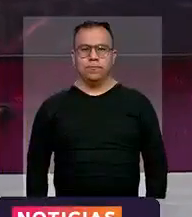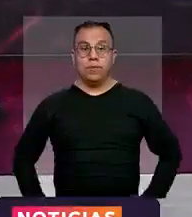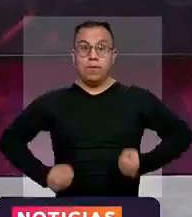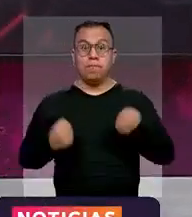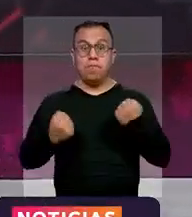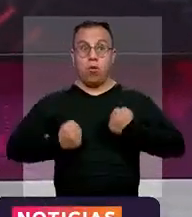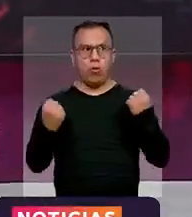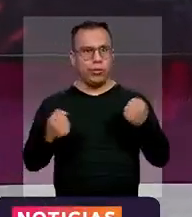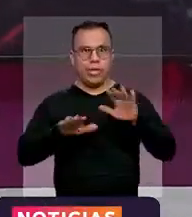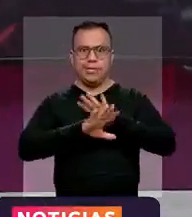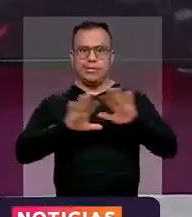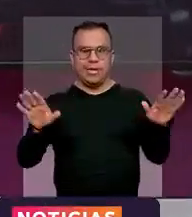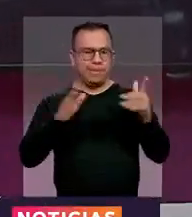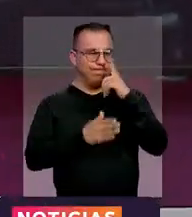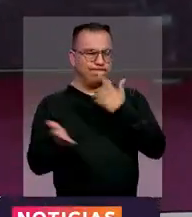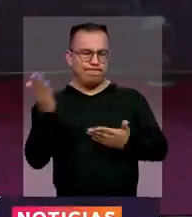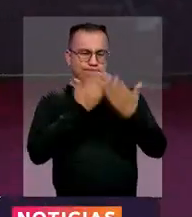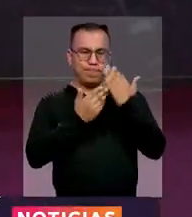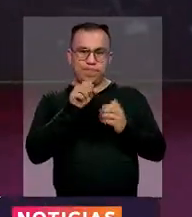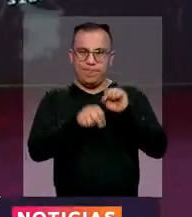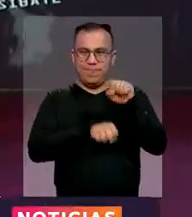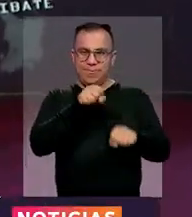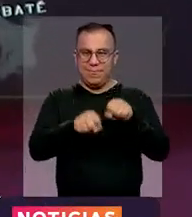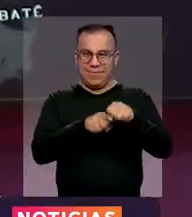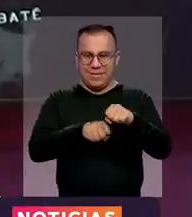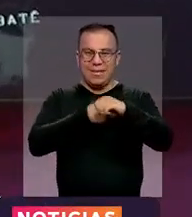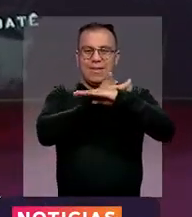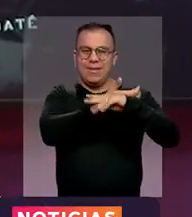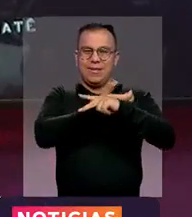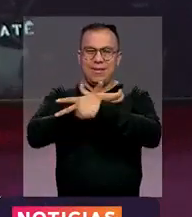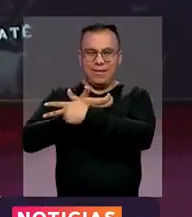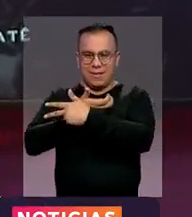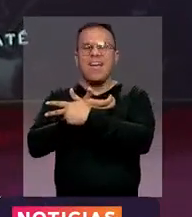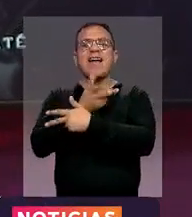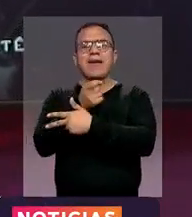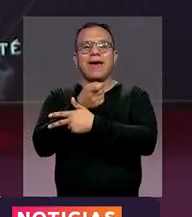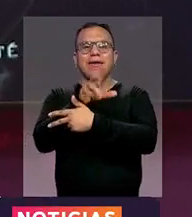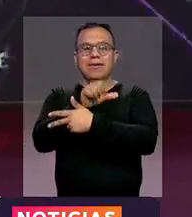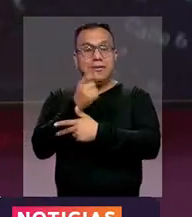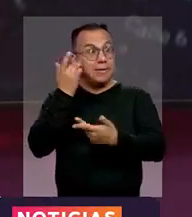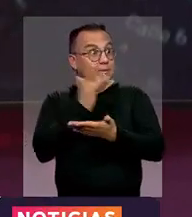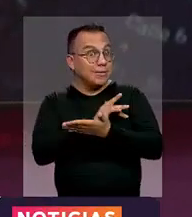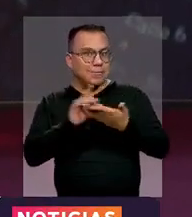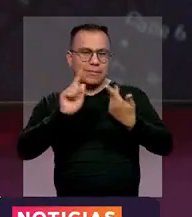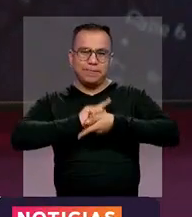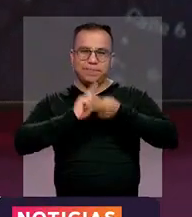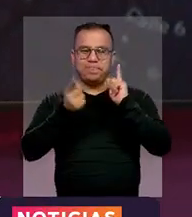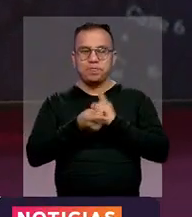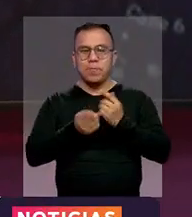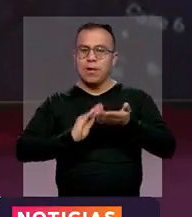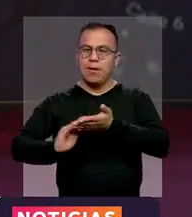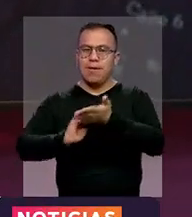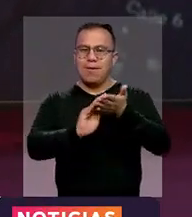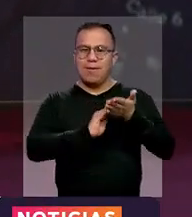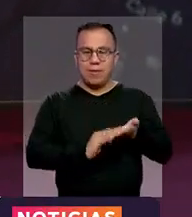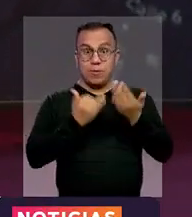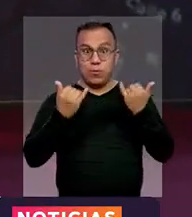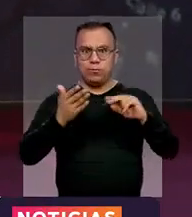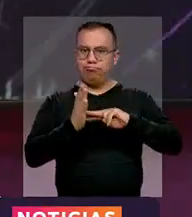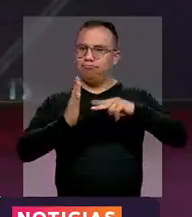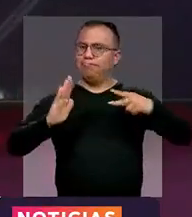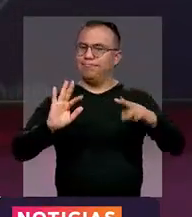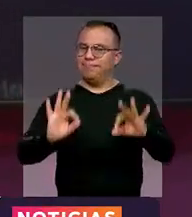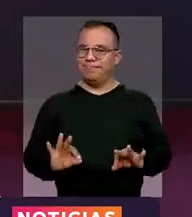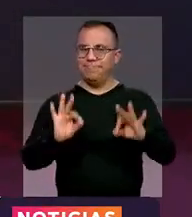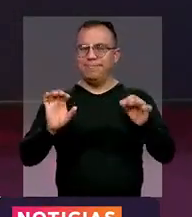Y en Bogotá terminó el piloto de Bicicarga, un proyecto que busca reducir los niveles de contaminación y convertirse en una solución logística de última